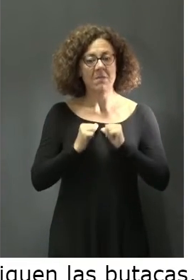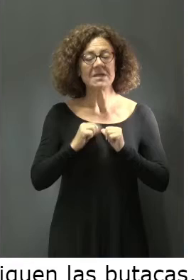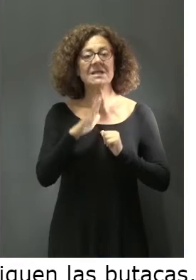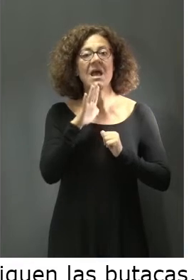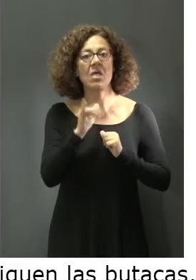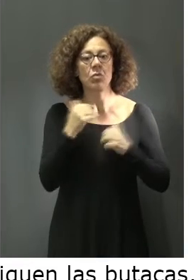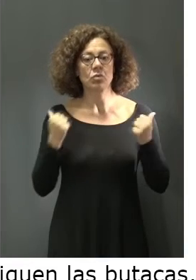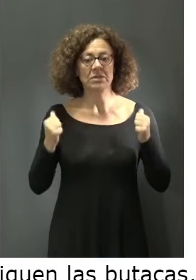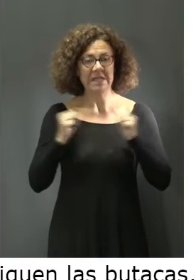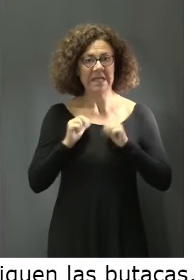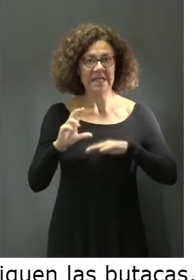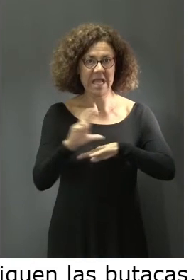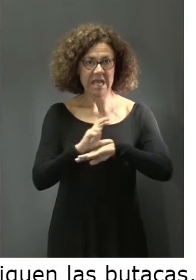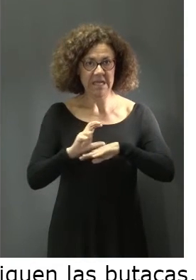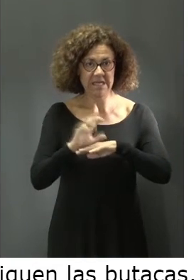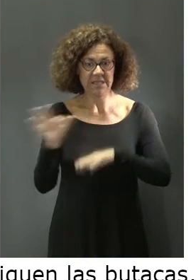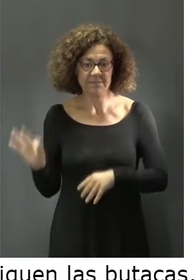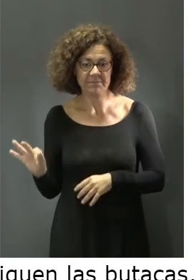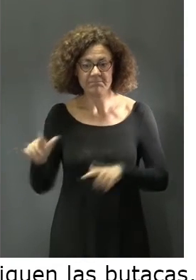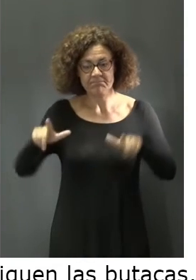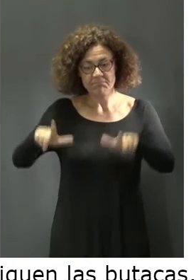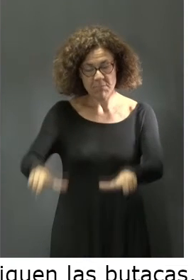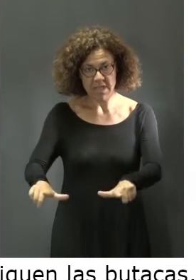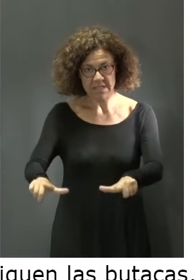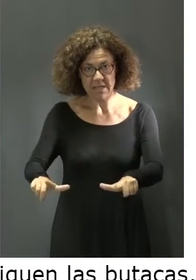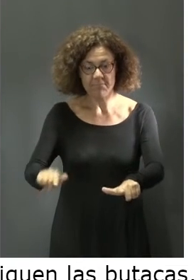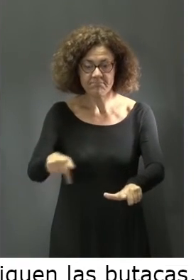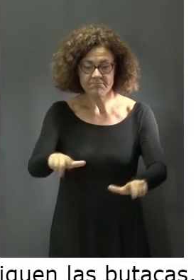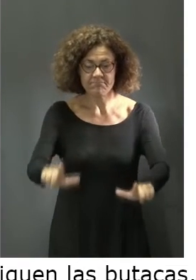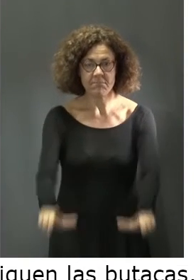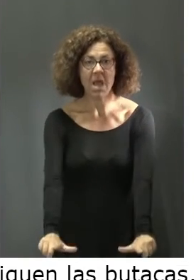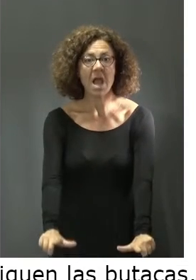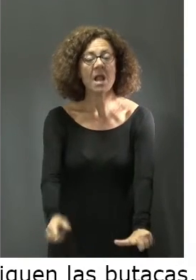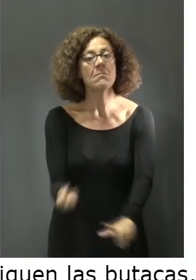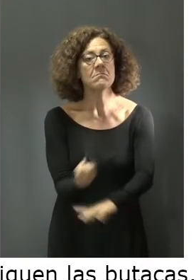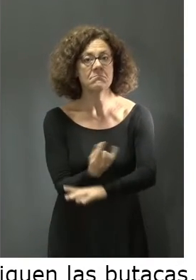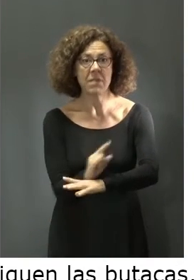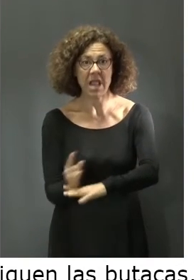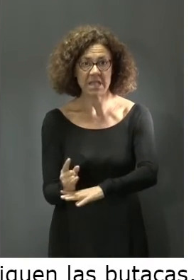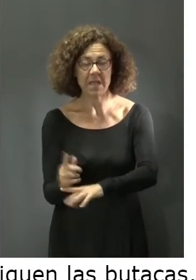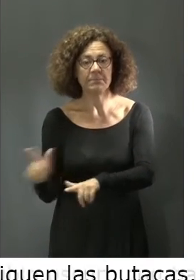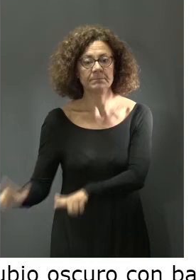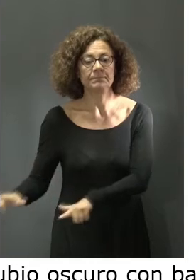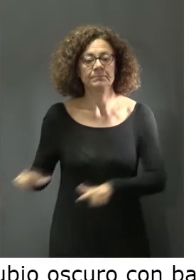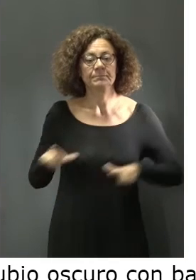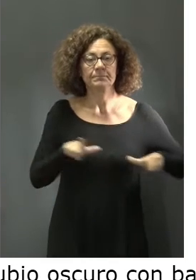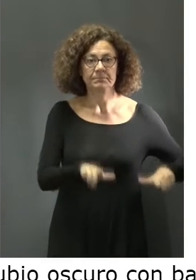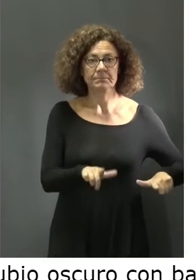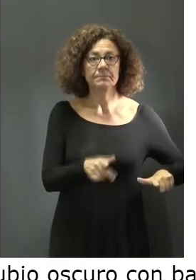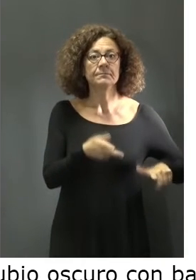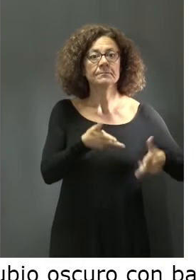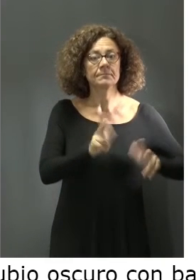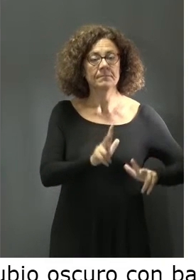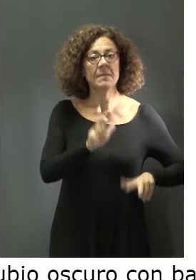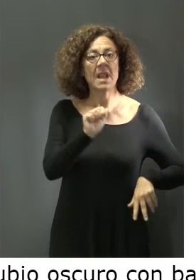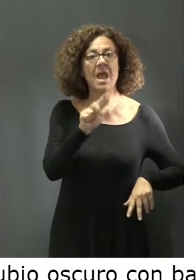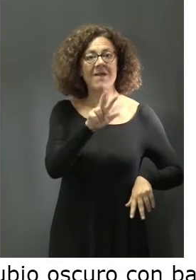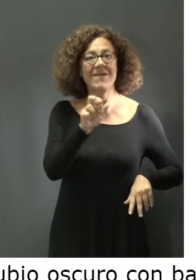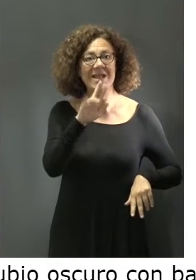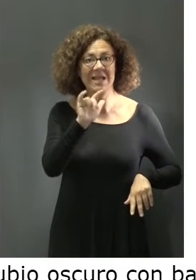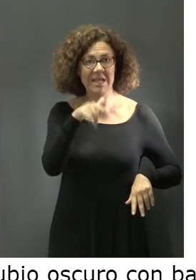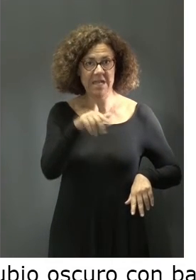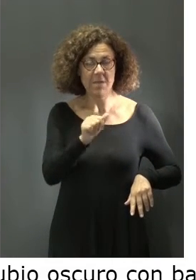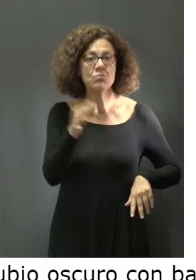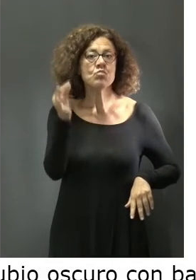gris. Continúa una mesa baja con una planta. Seguidamente está Avelina,